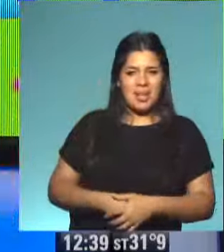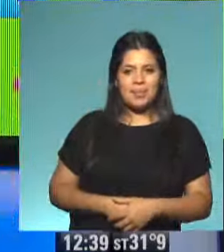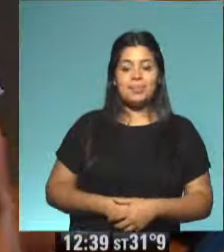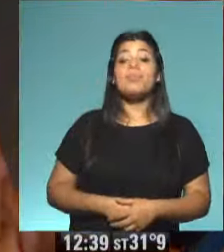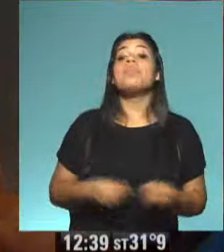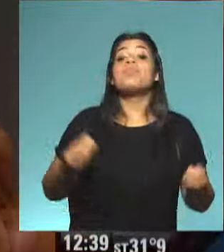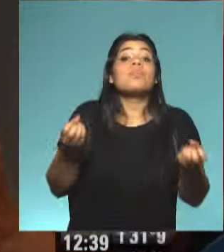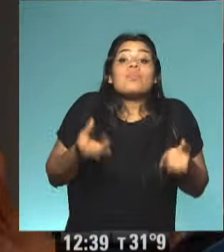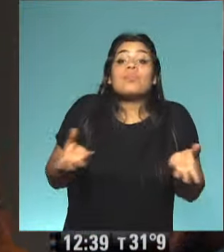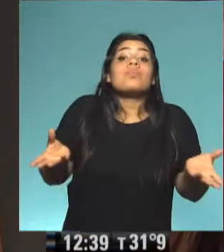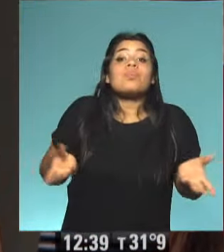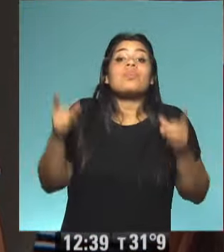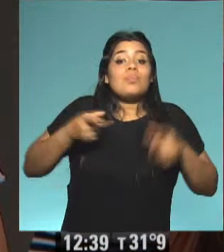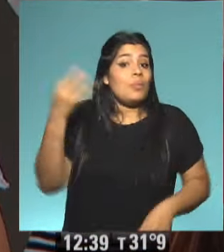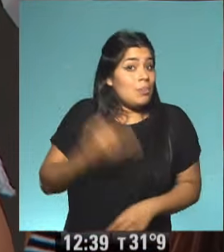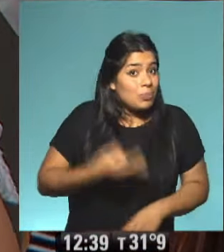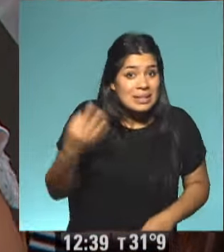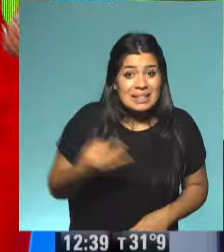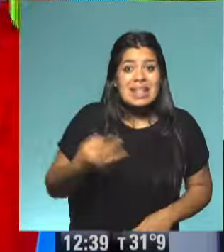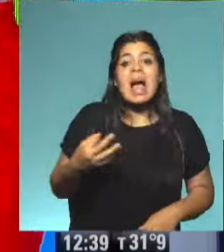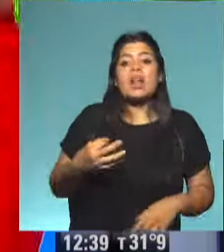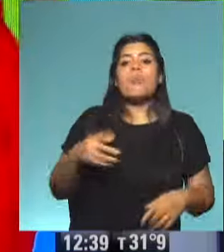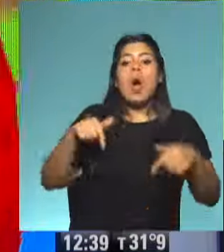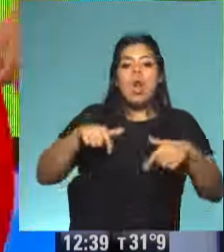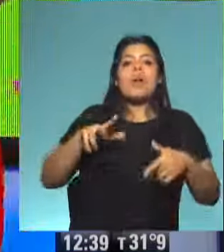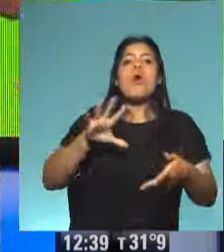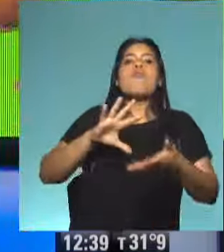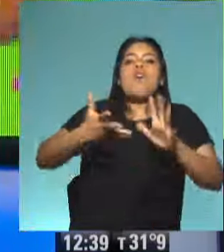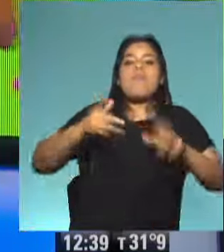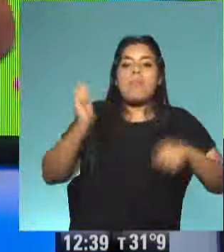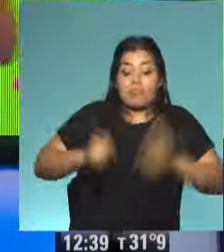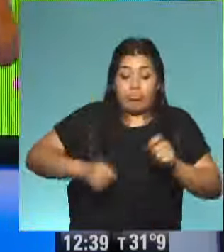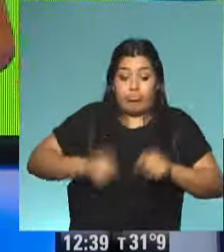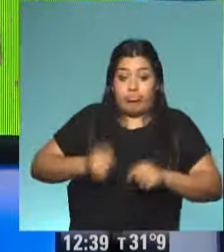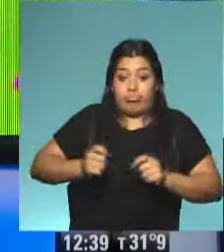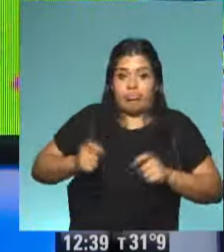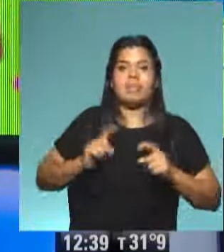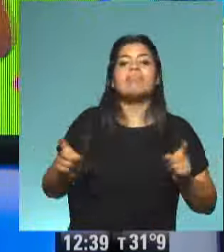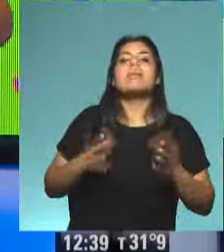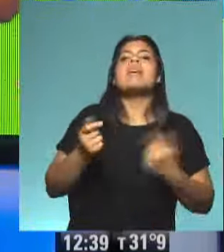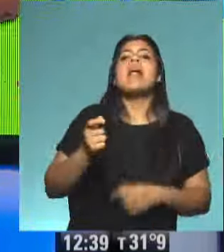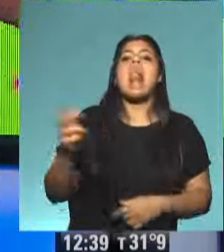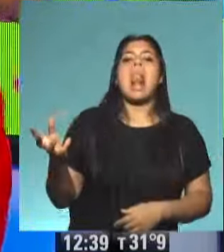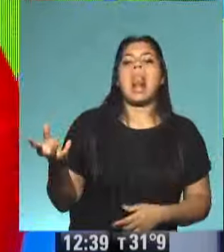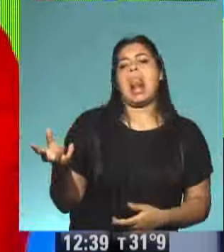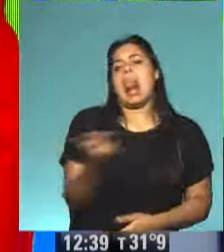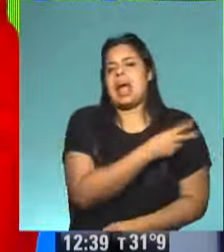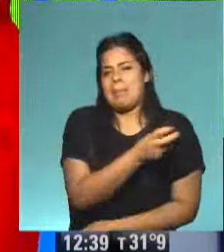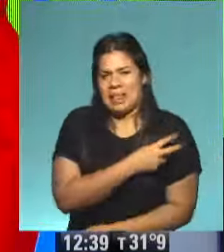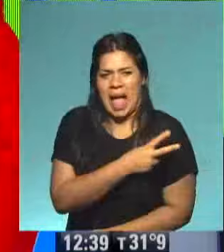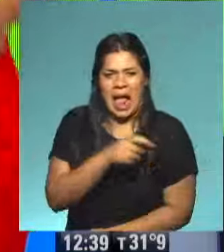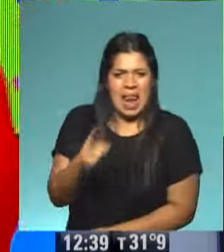Y bueno, y acá es muy especial y vamos a hacer así con bombos y platillos. Para nuestra capitana, para la